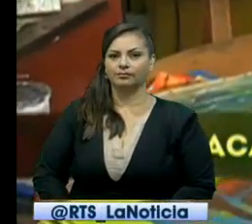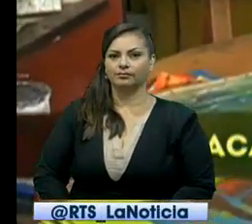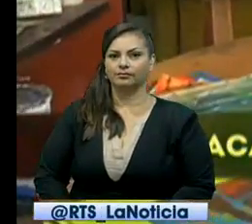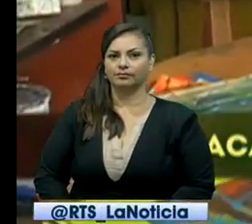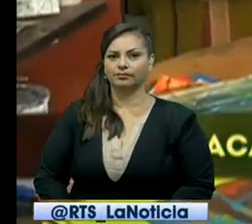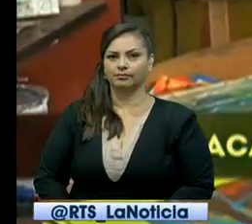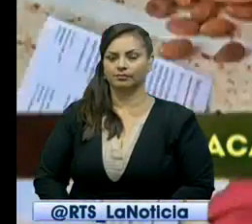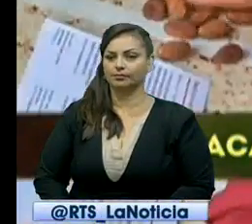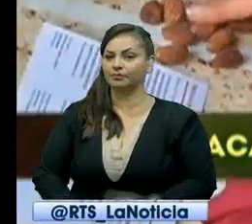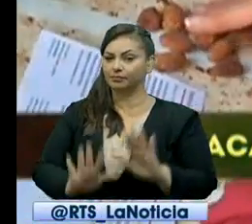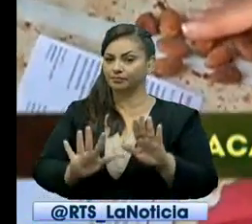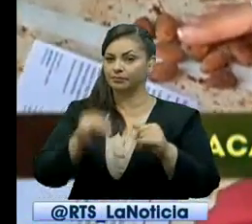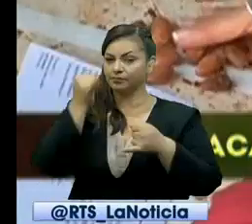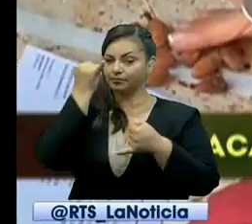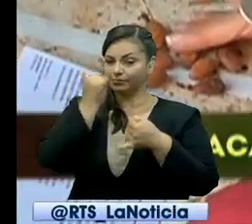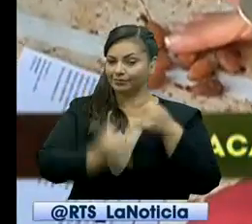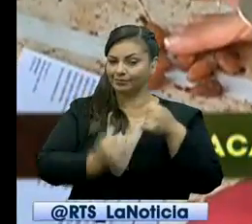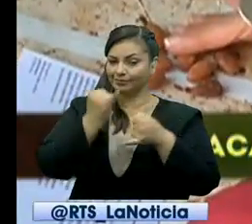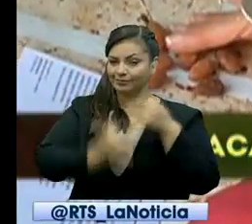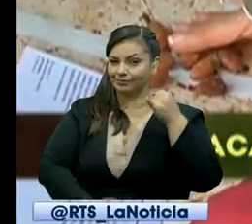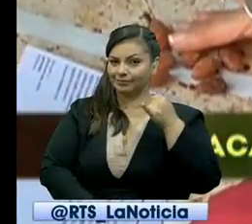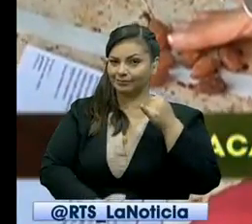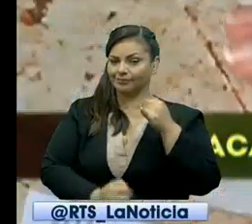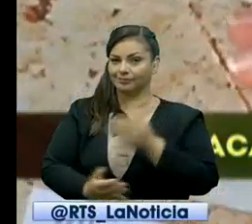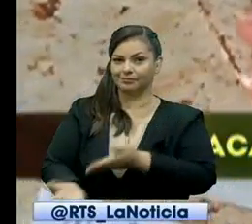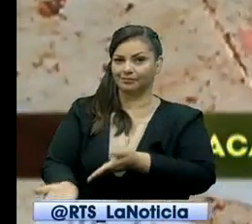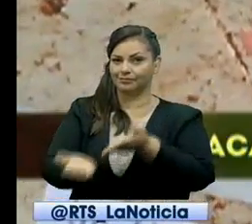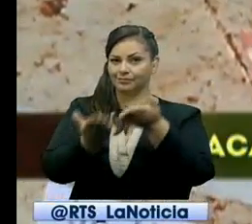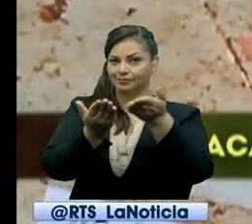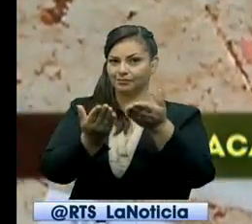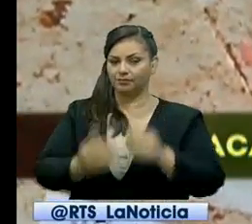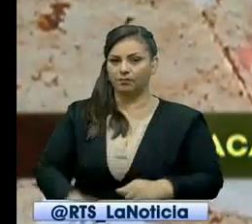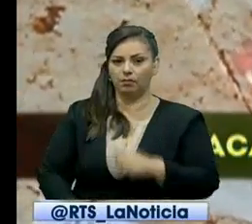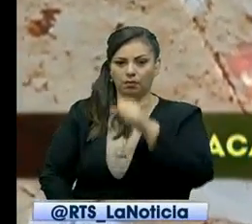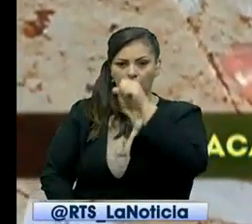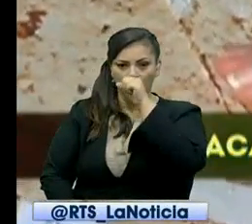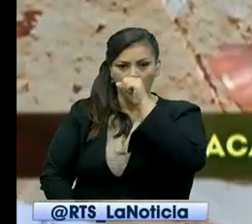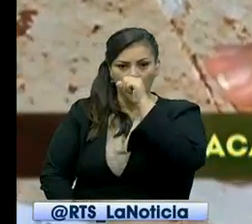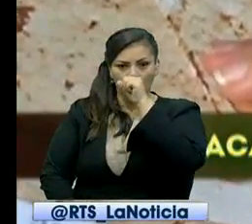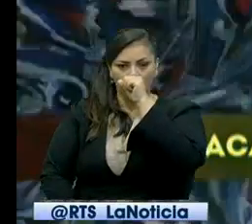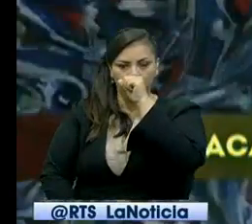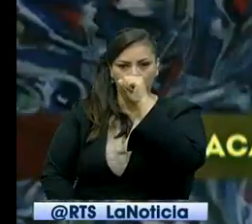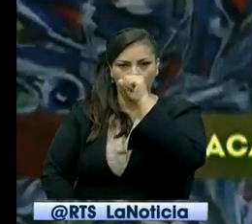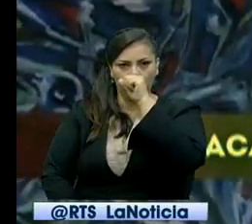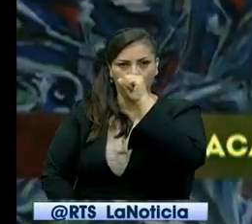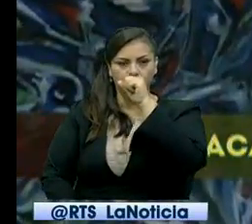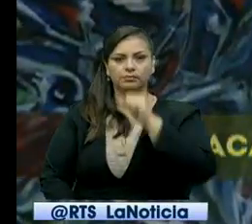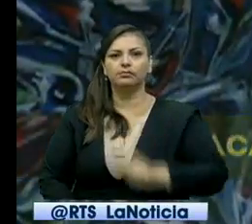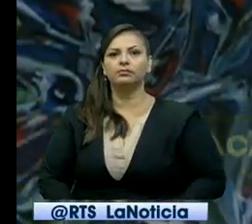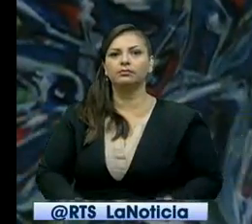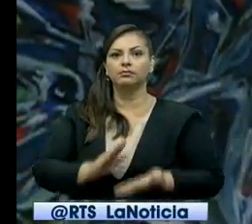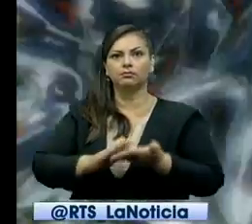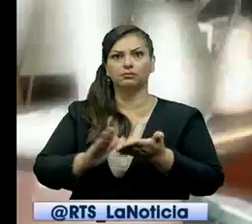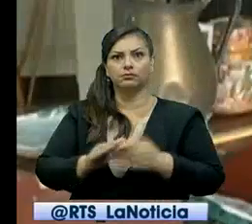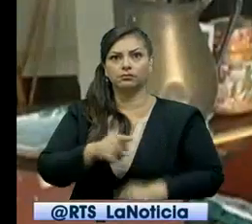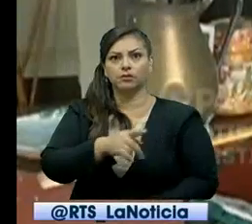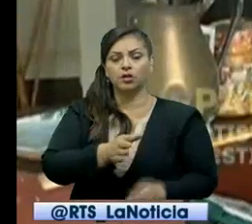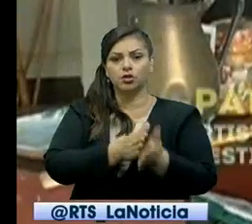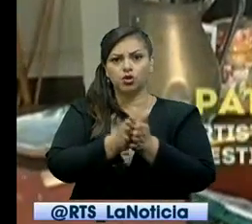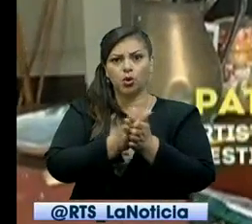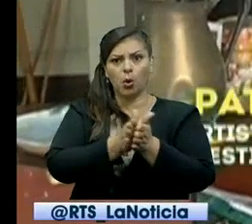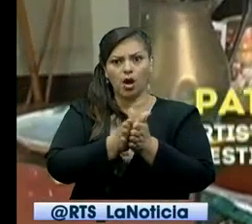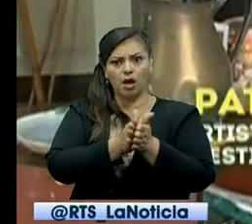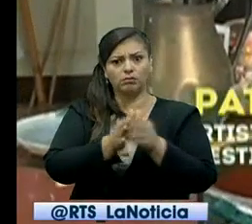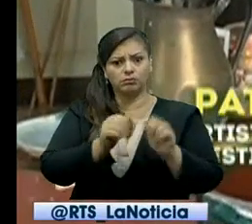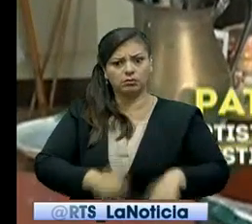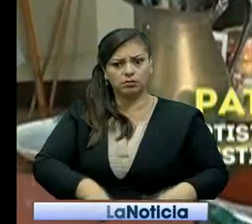antes de terminar nuestro programa compartamos el uso del cacao en la realización de pinturas de arte bueno en